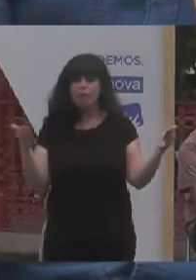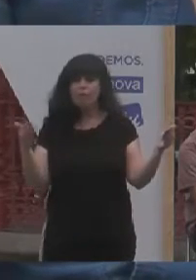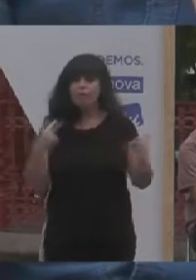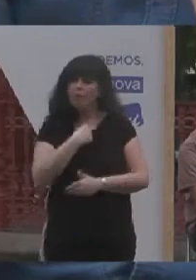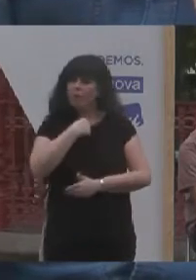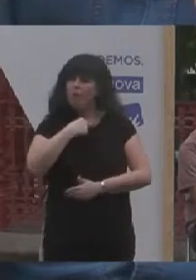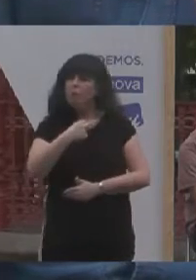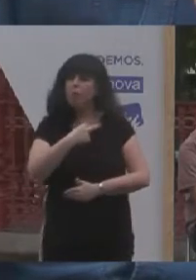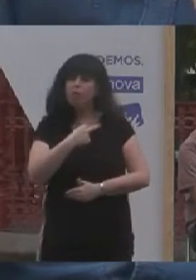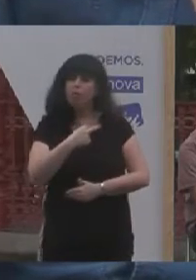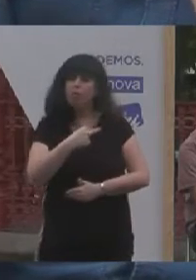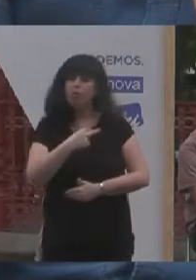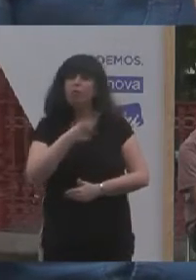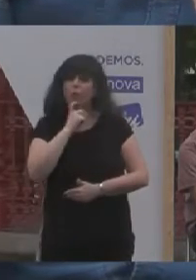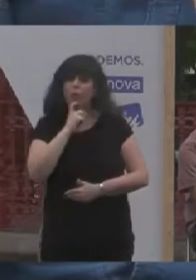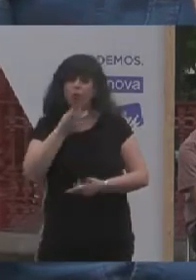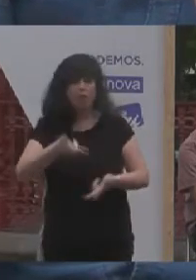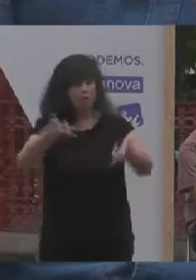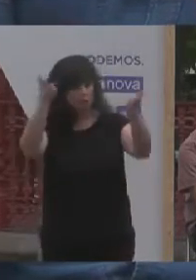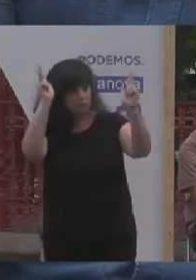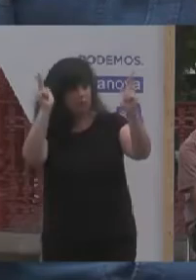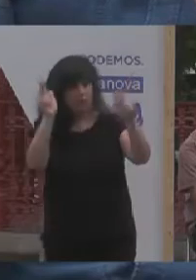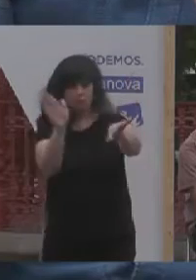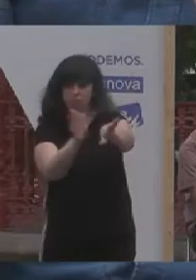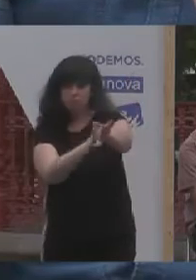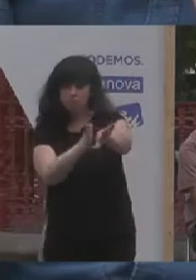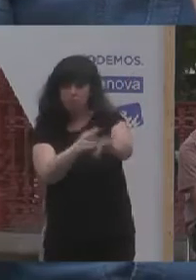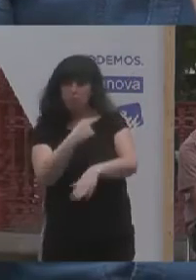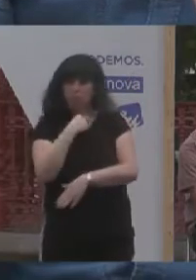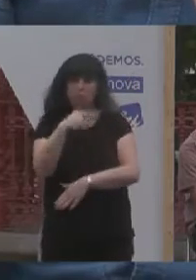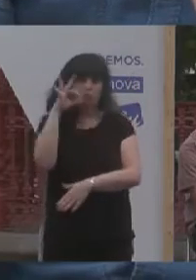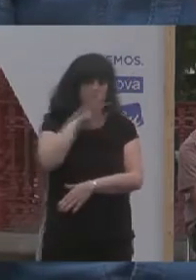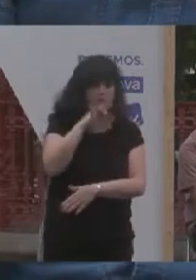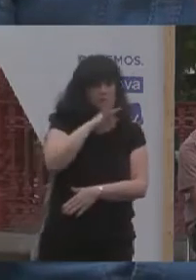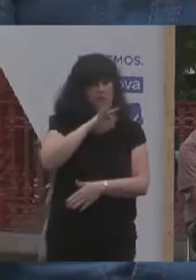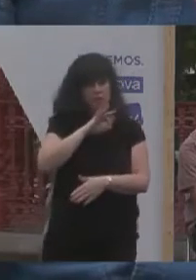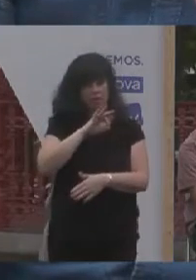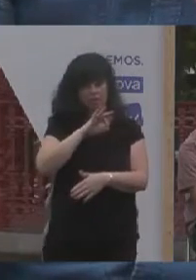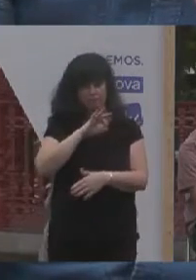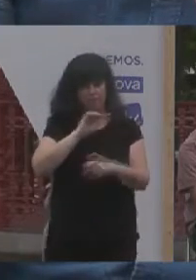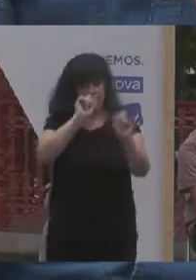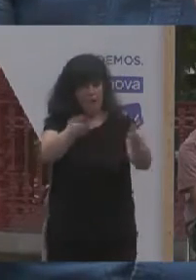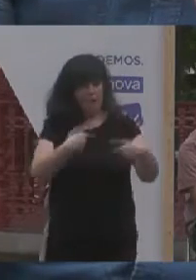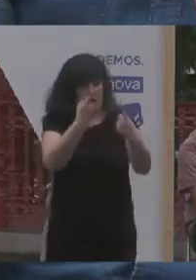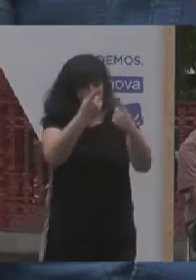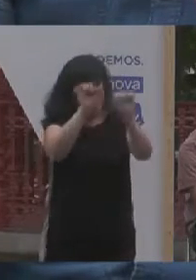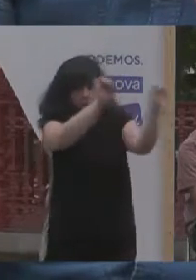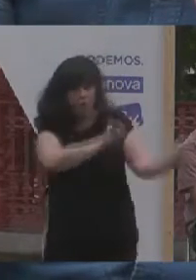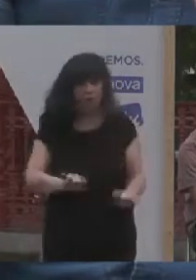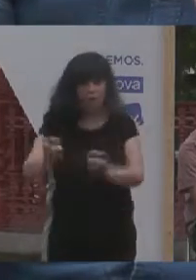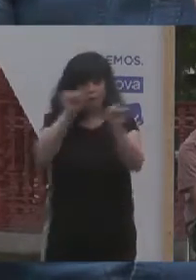voz libre, de esquerda, galega, ecoloxista e feminista, que